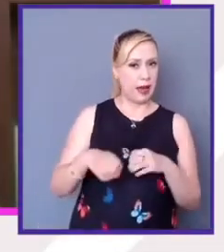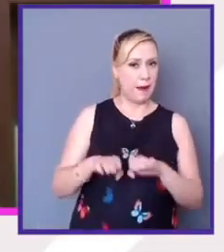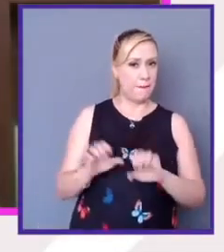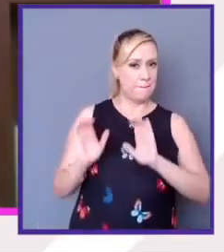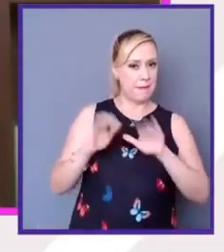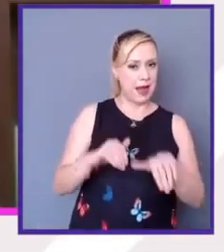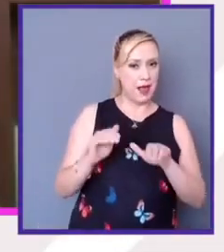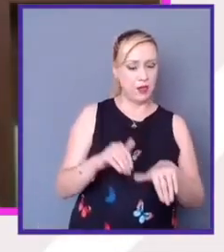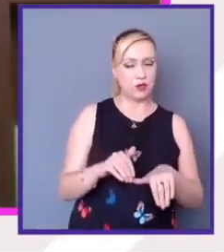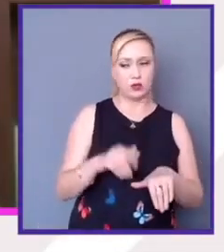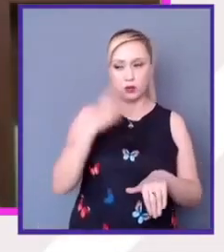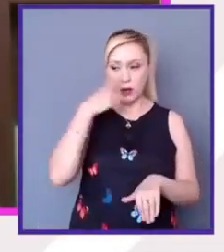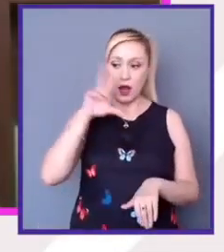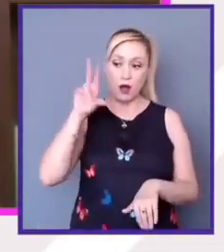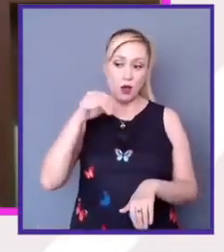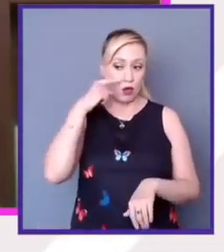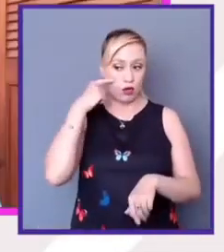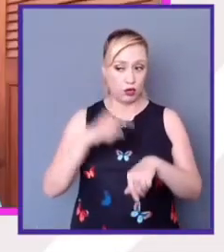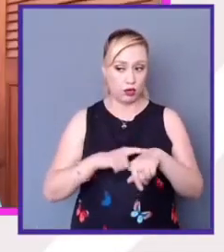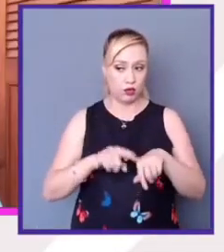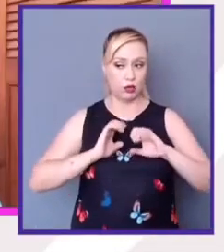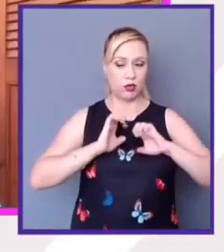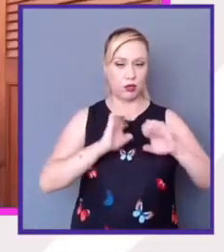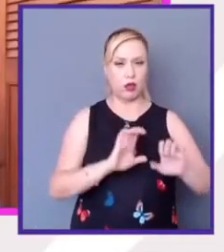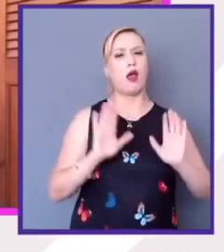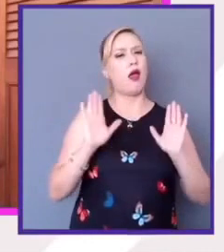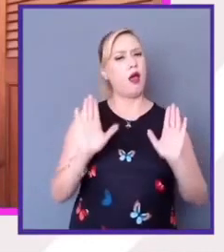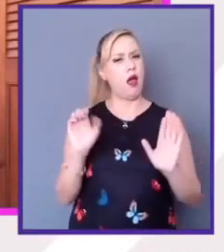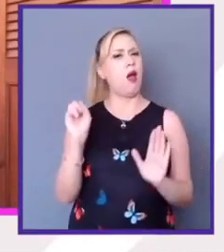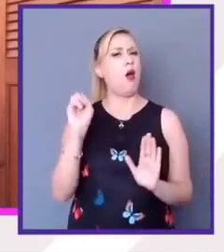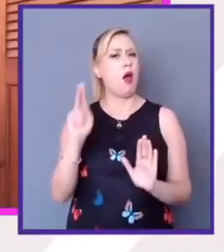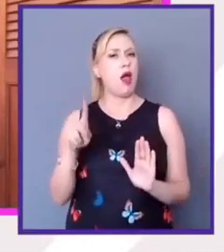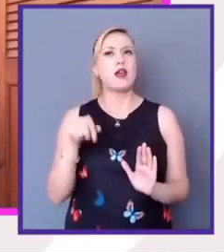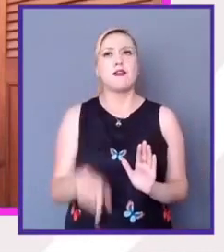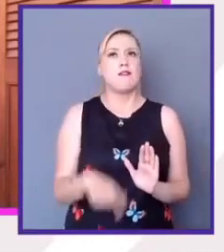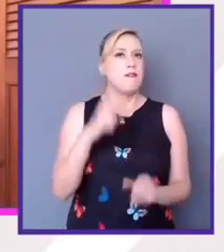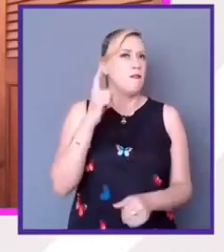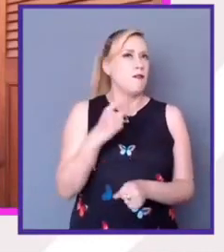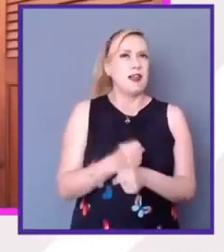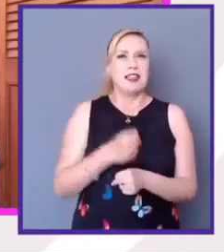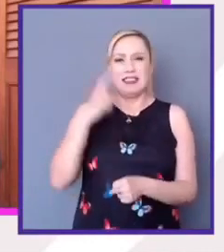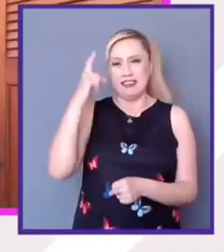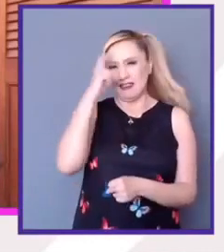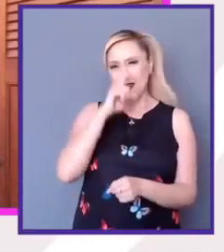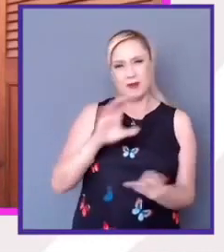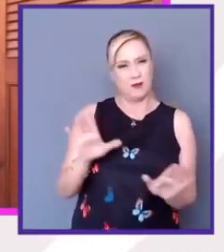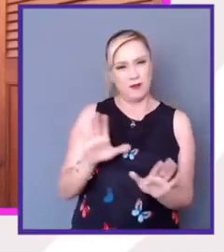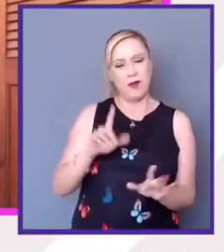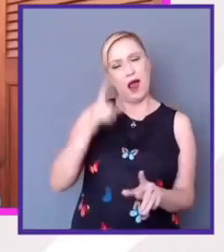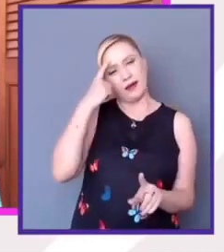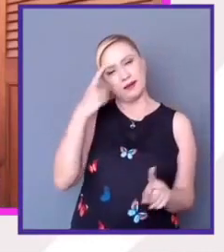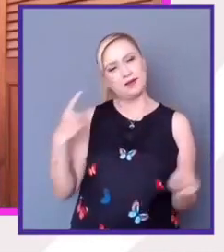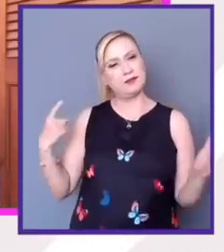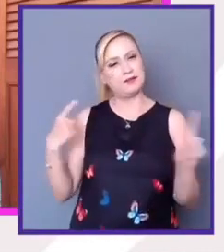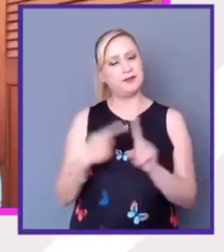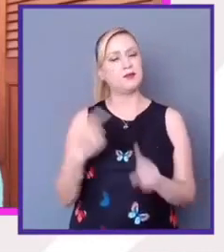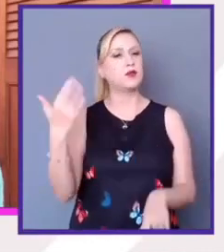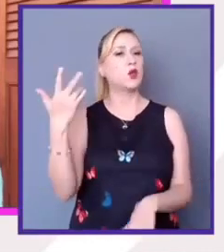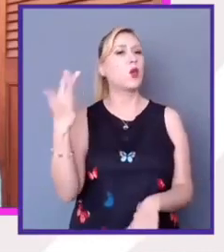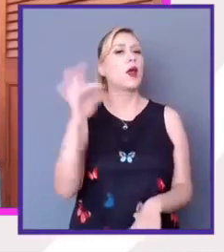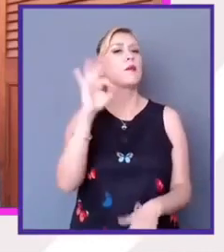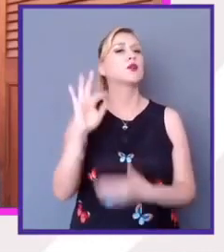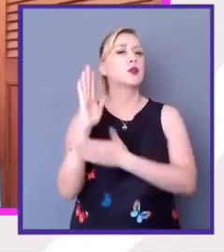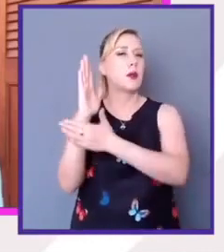estableciendo indicadores y metas que pueda ser, ok, para este año igual no lo logro, pero sí me puedo poner como meta capacitar al 50%